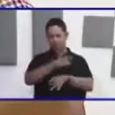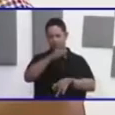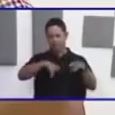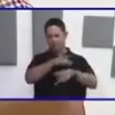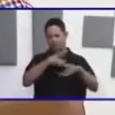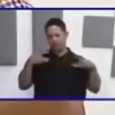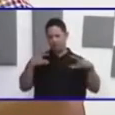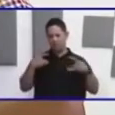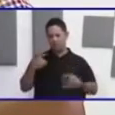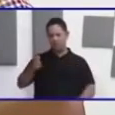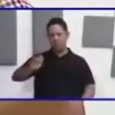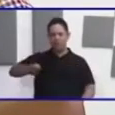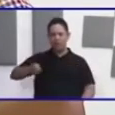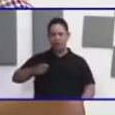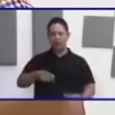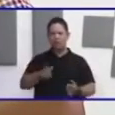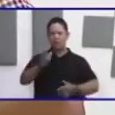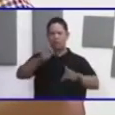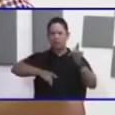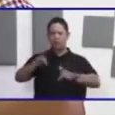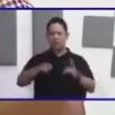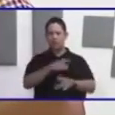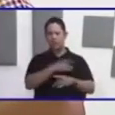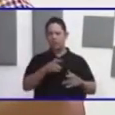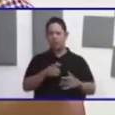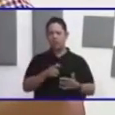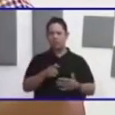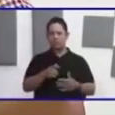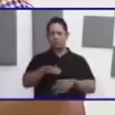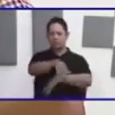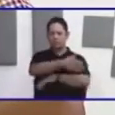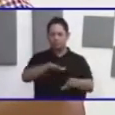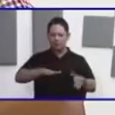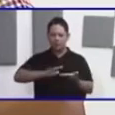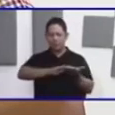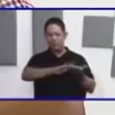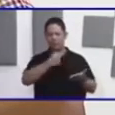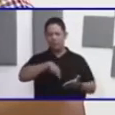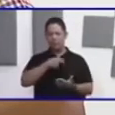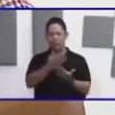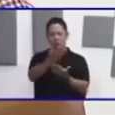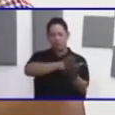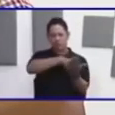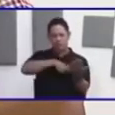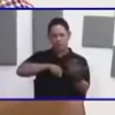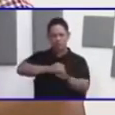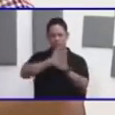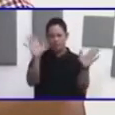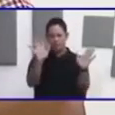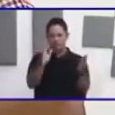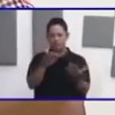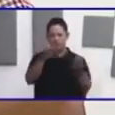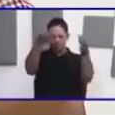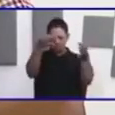con los abogados de la Secretaría de Infraestructura para mirar que todos los contratos salgan impecables con la mayor transparencia